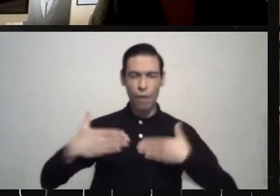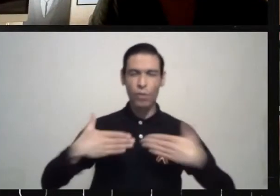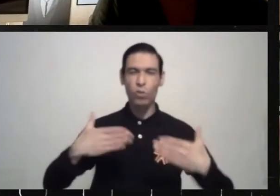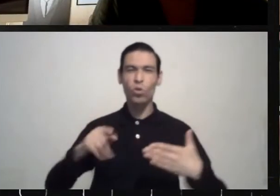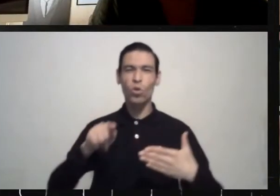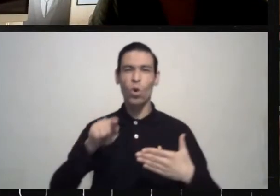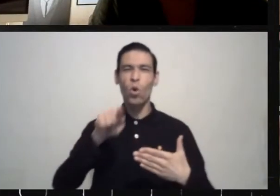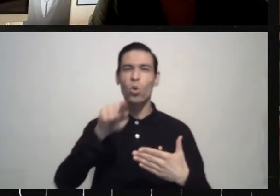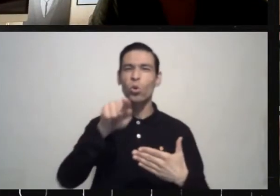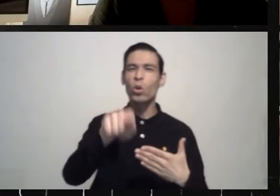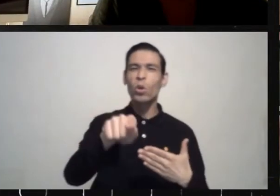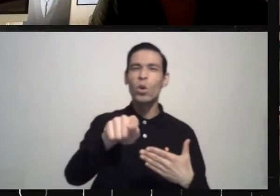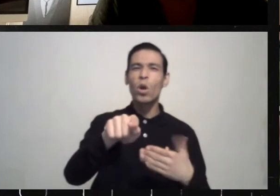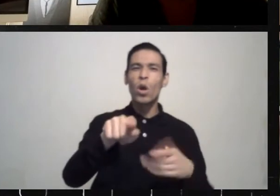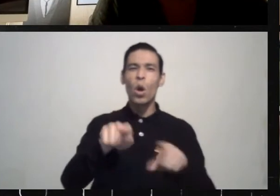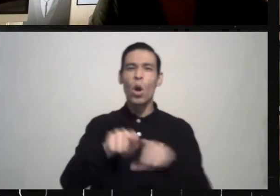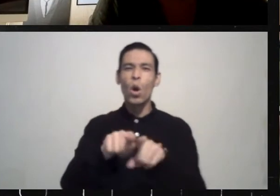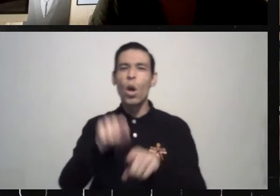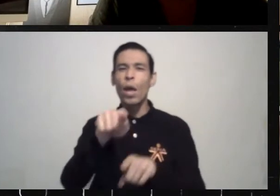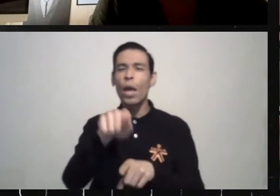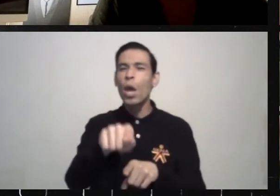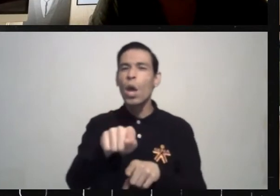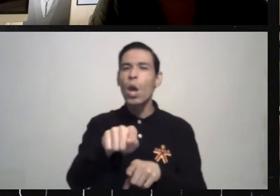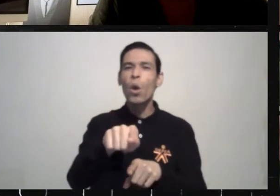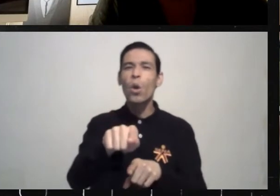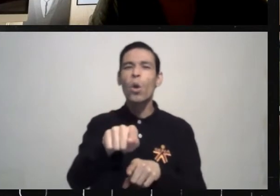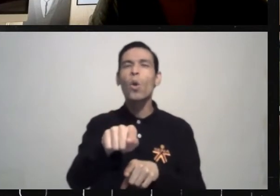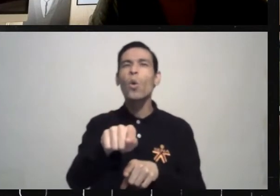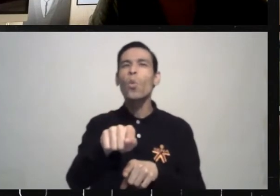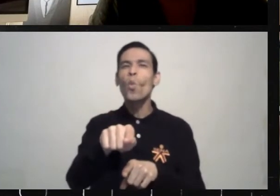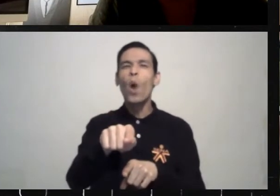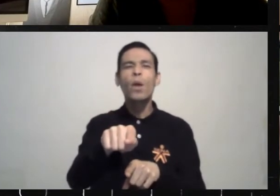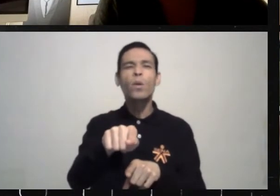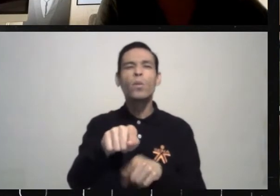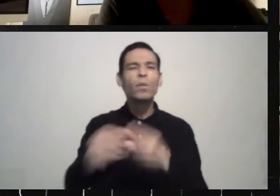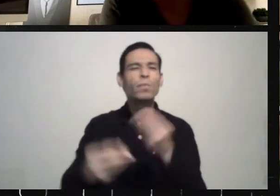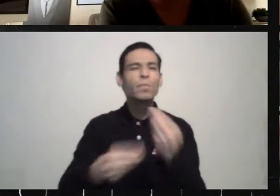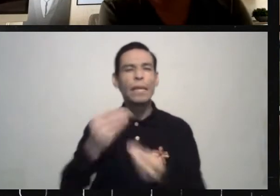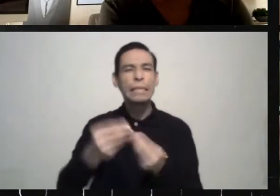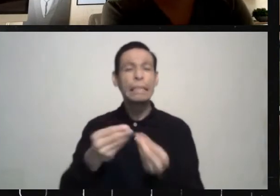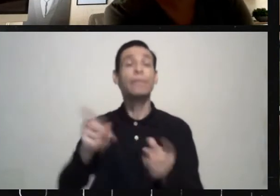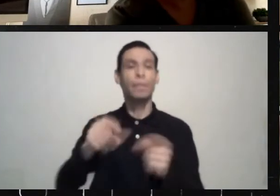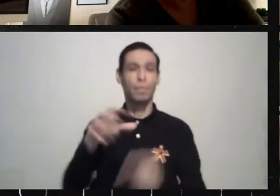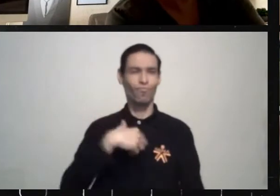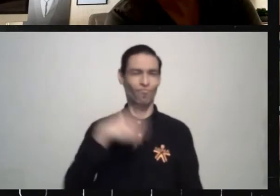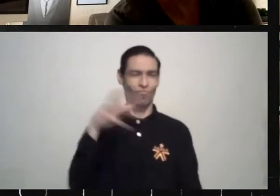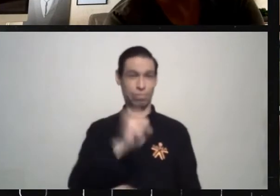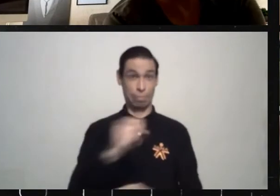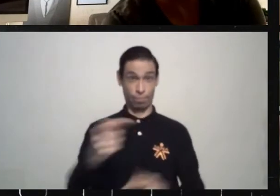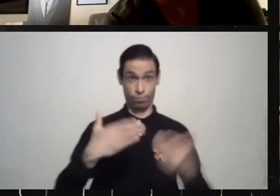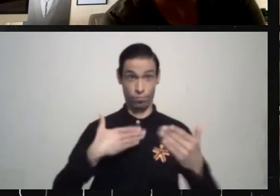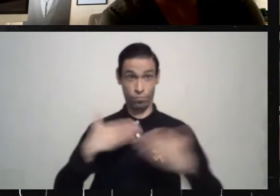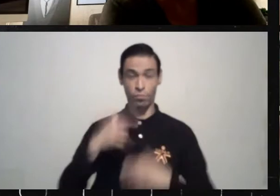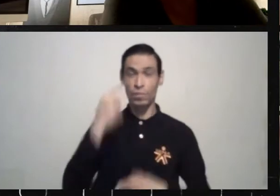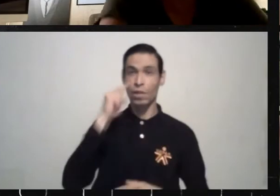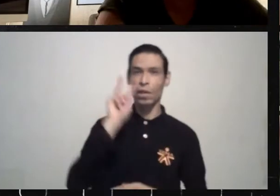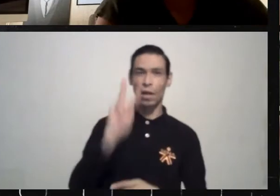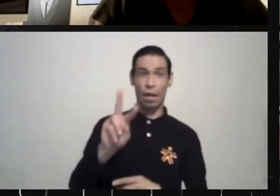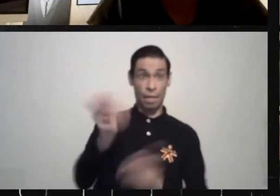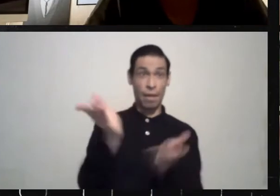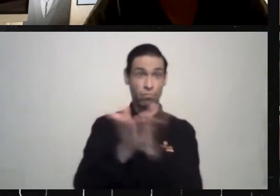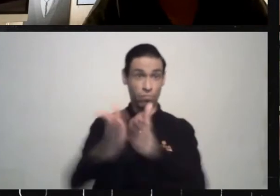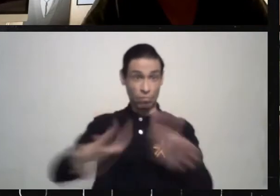es en un normalmente cuando trabajas con un director muy joven, por ejemplo con un estudiante, que a veces sé que los